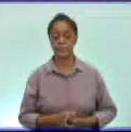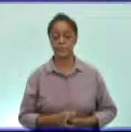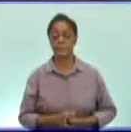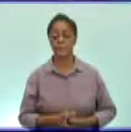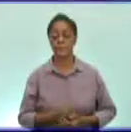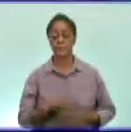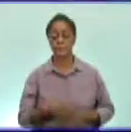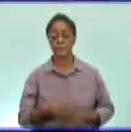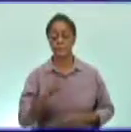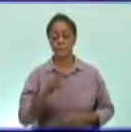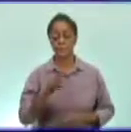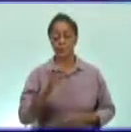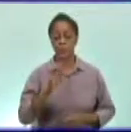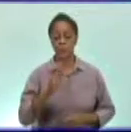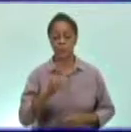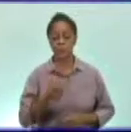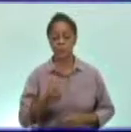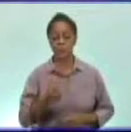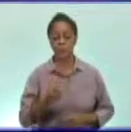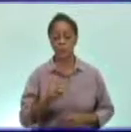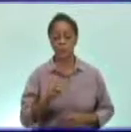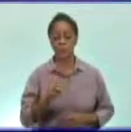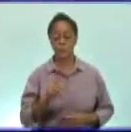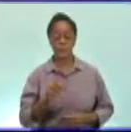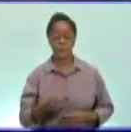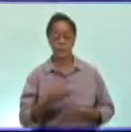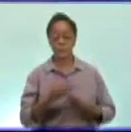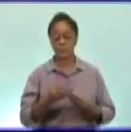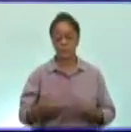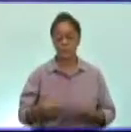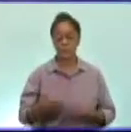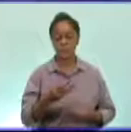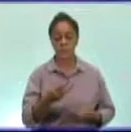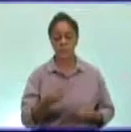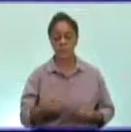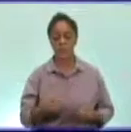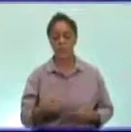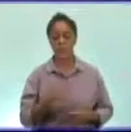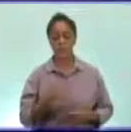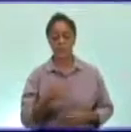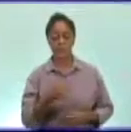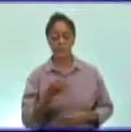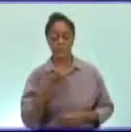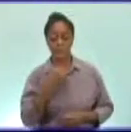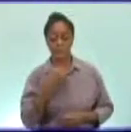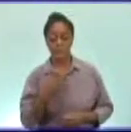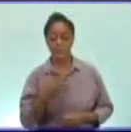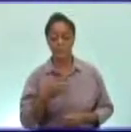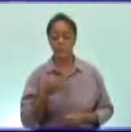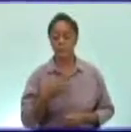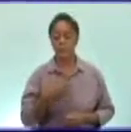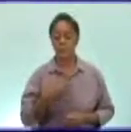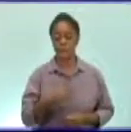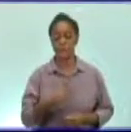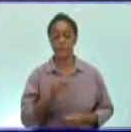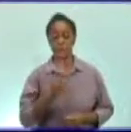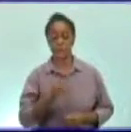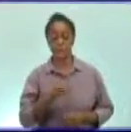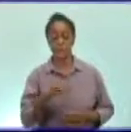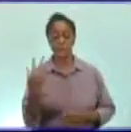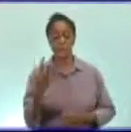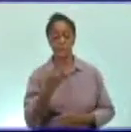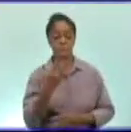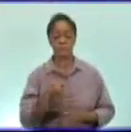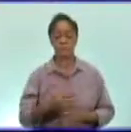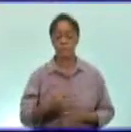Los hongos son seres vivos descomponedores, es decir, se alimentan de materia orgánica que absorben del medio ambiente y